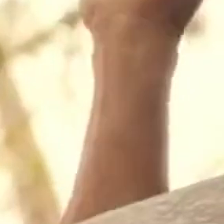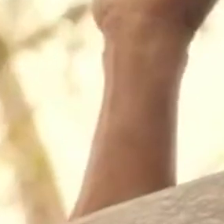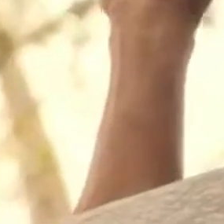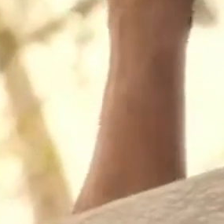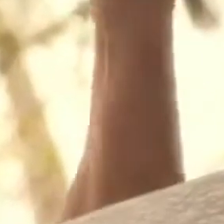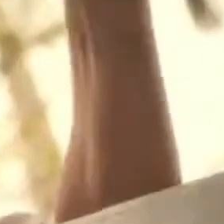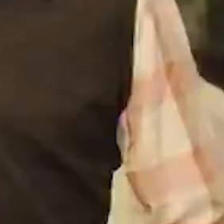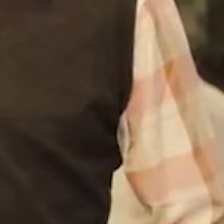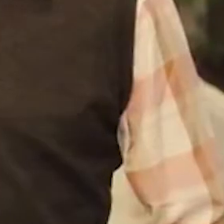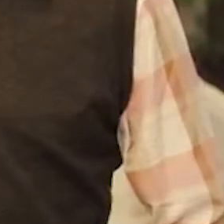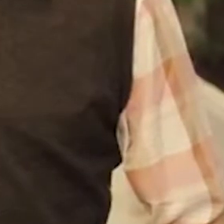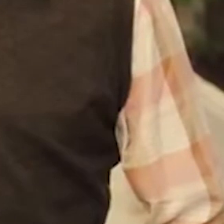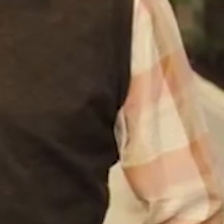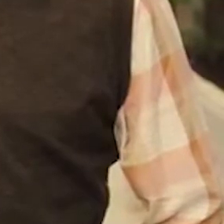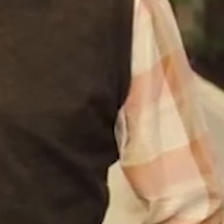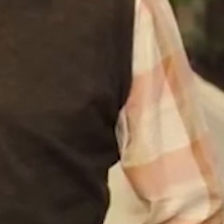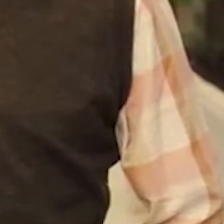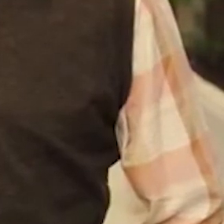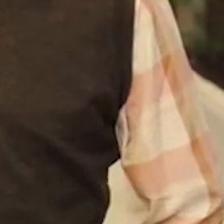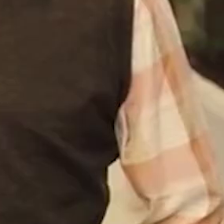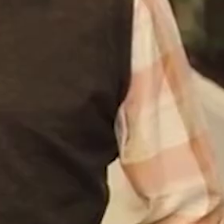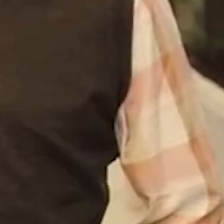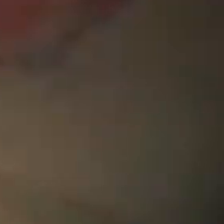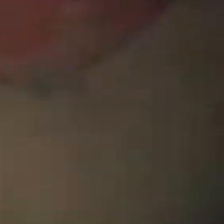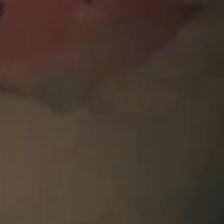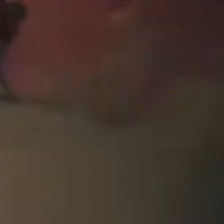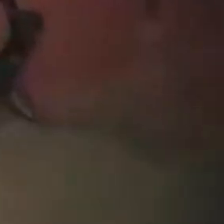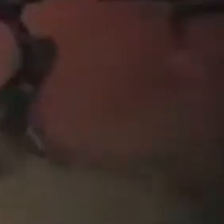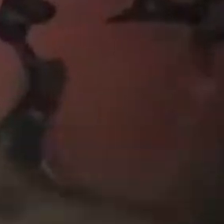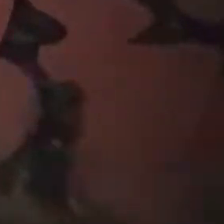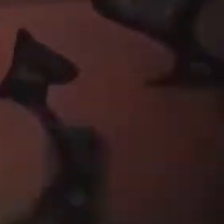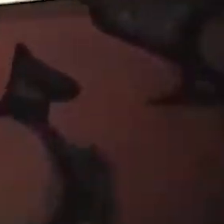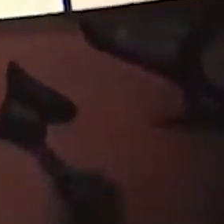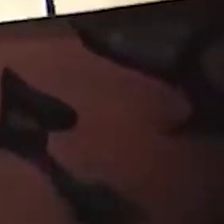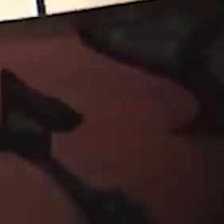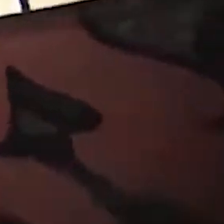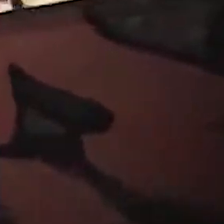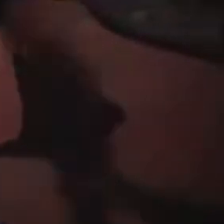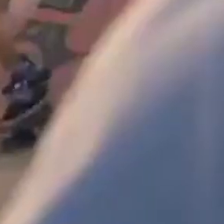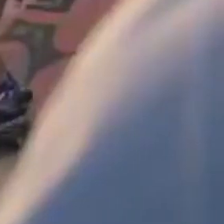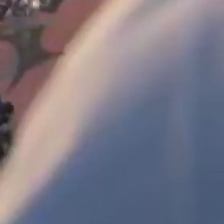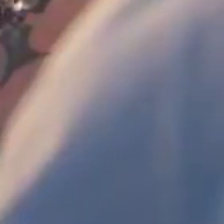A mí no me da igual que se rompan amistades por política.